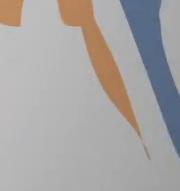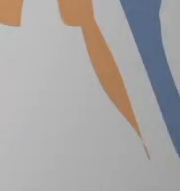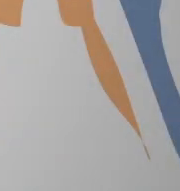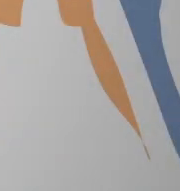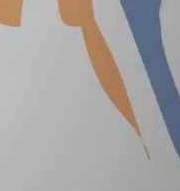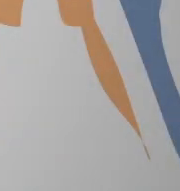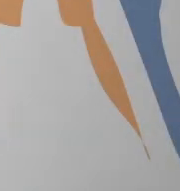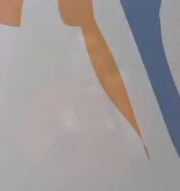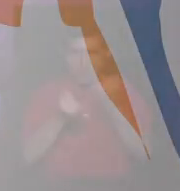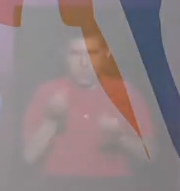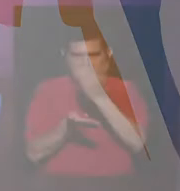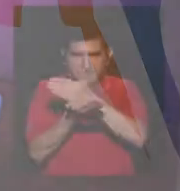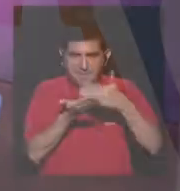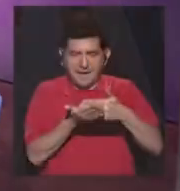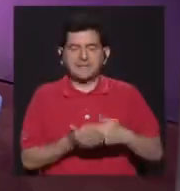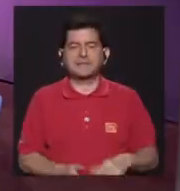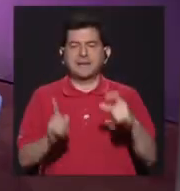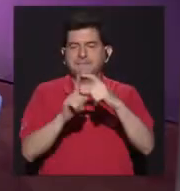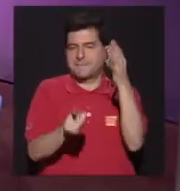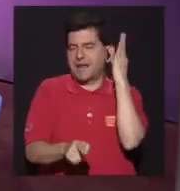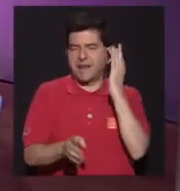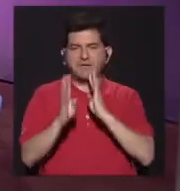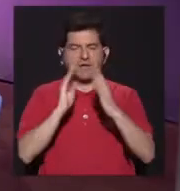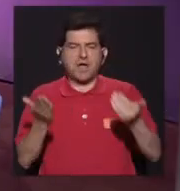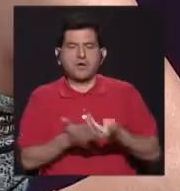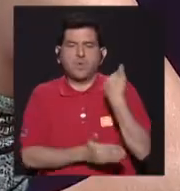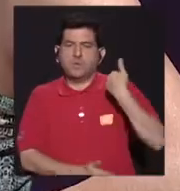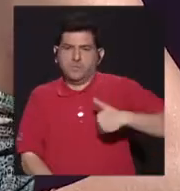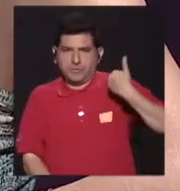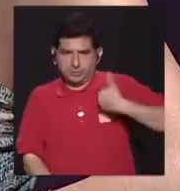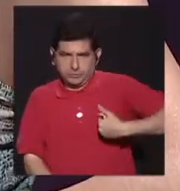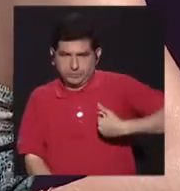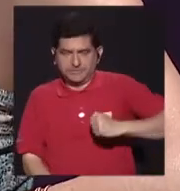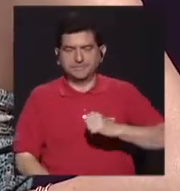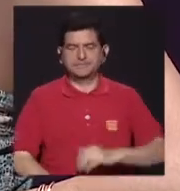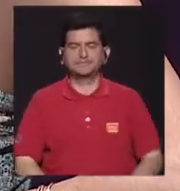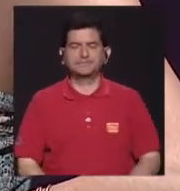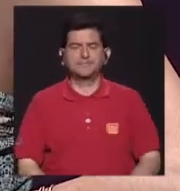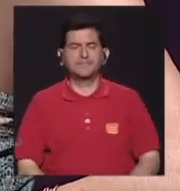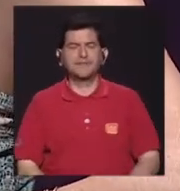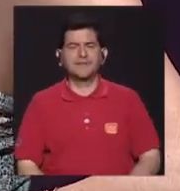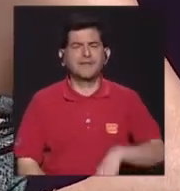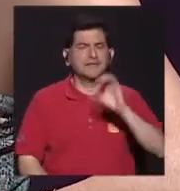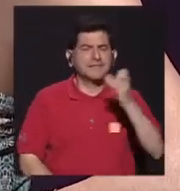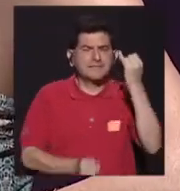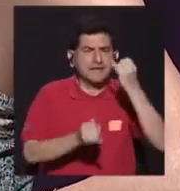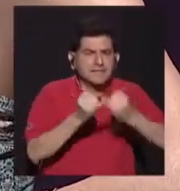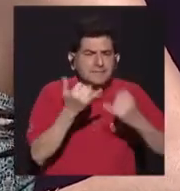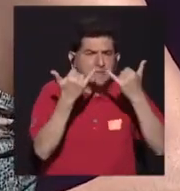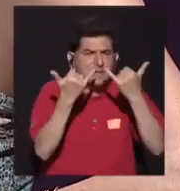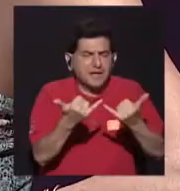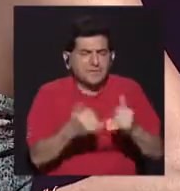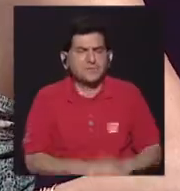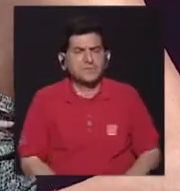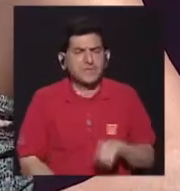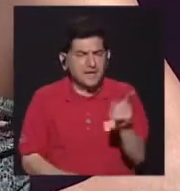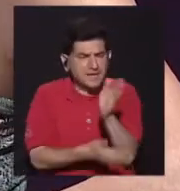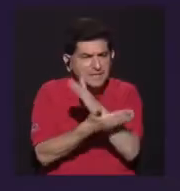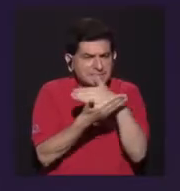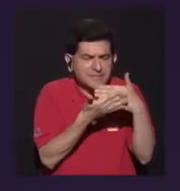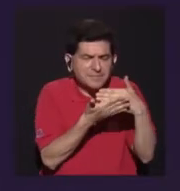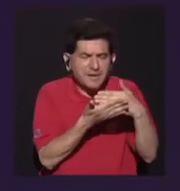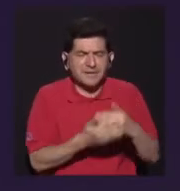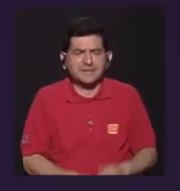Continuamos ya en el último bloque de Palabra de Mujer, hablando sobre nuevas masculinidades. César, y para cerrar este capítulo, este